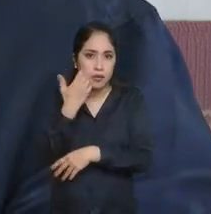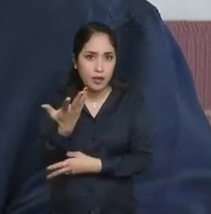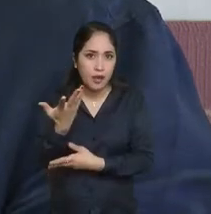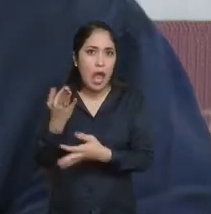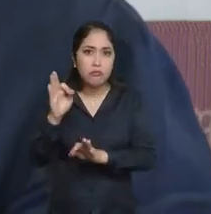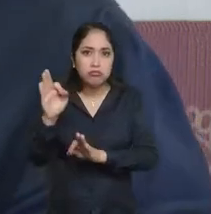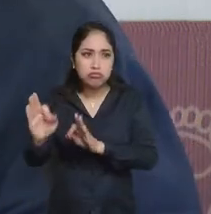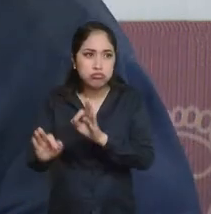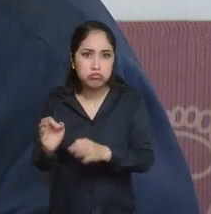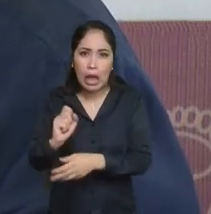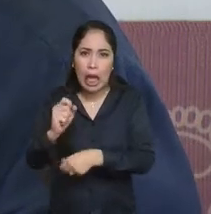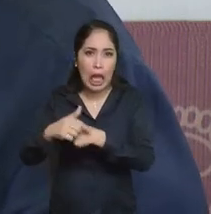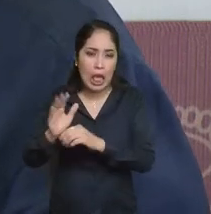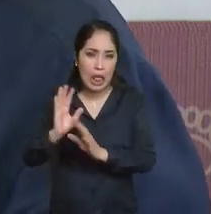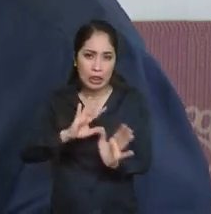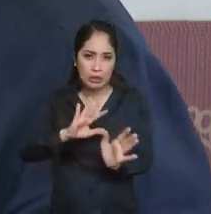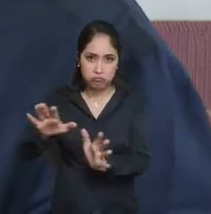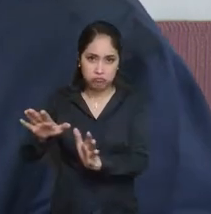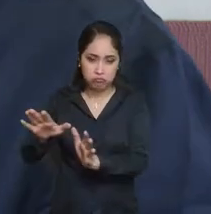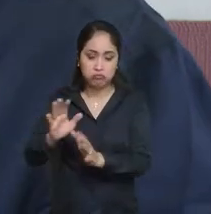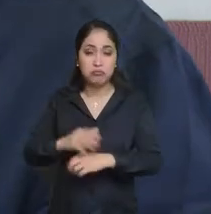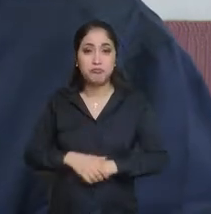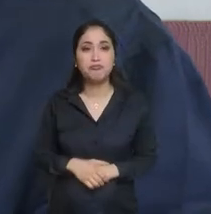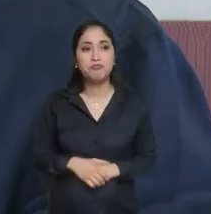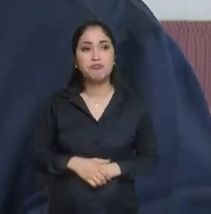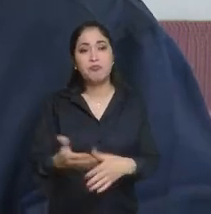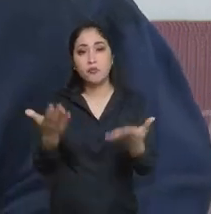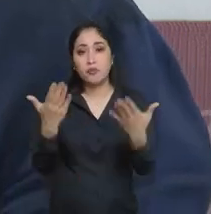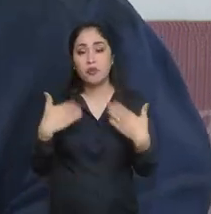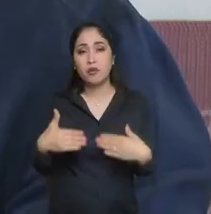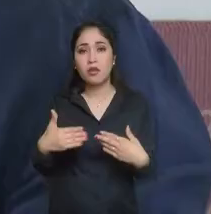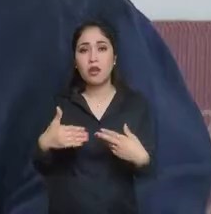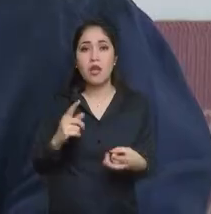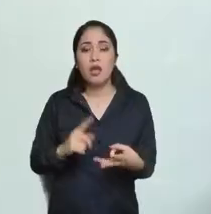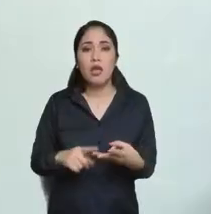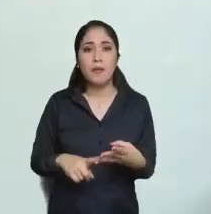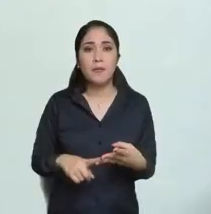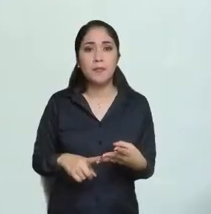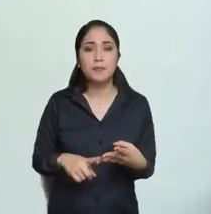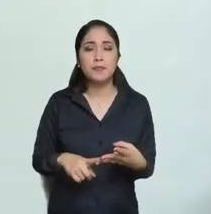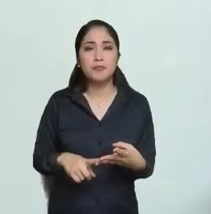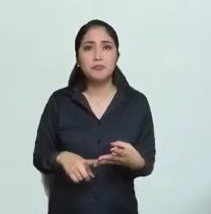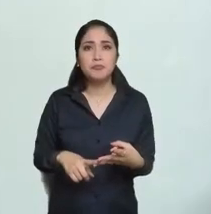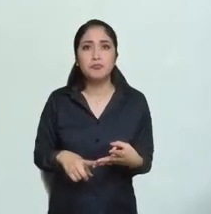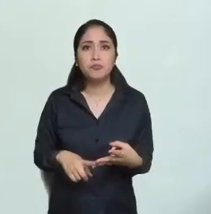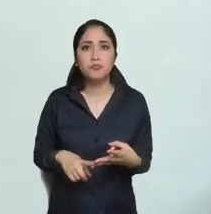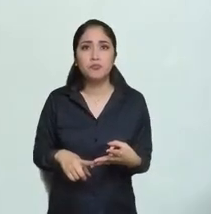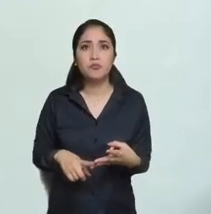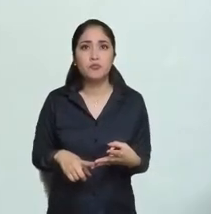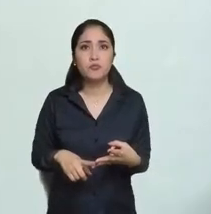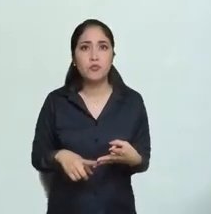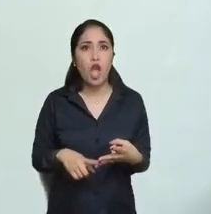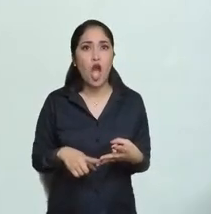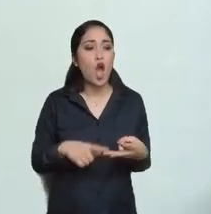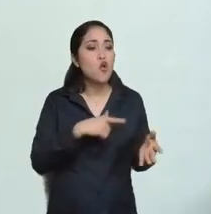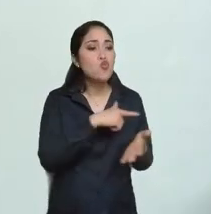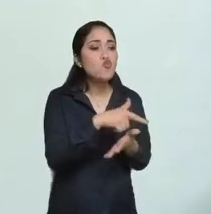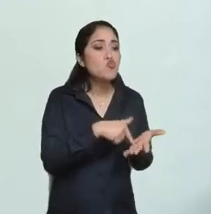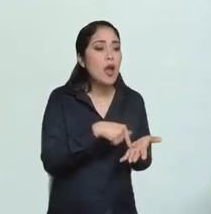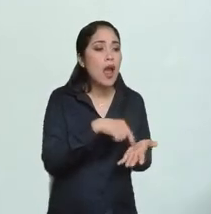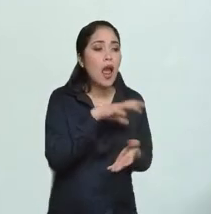hemos participado ya en el concurso para obtener subsidios para los nuevos centros y para este en la fase